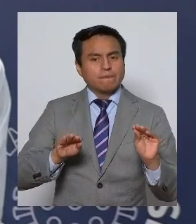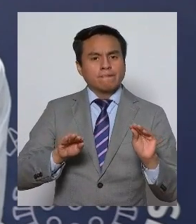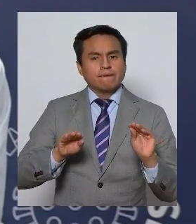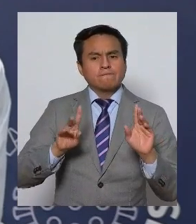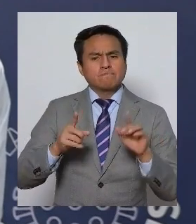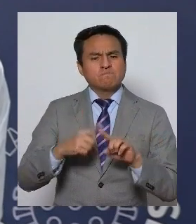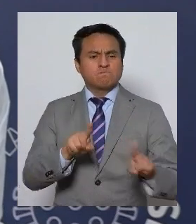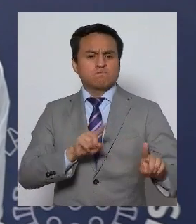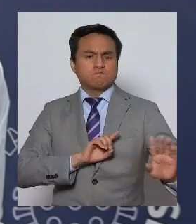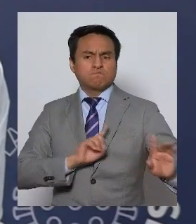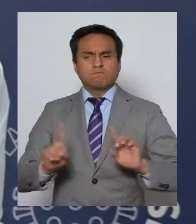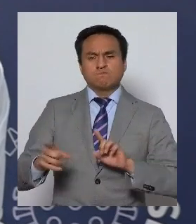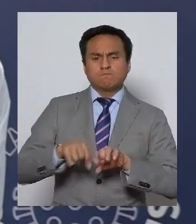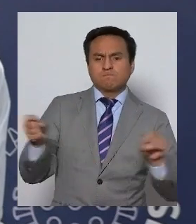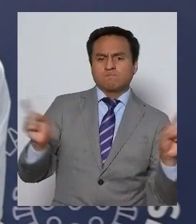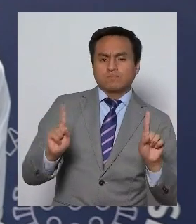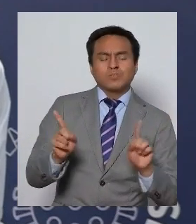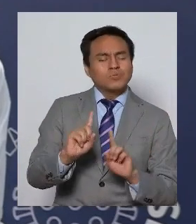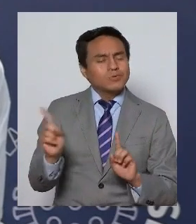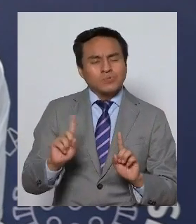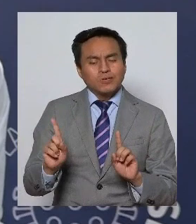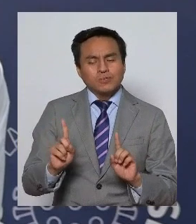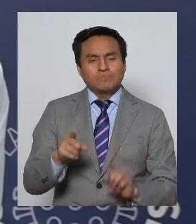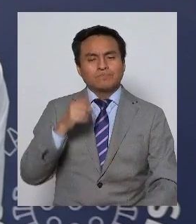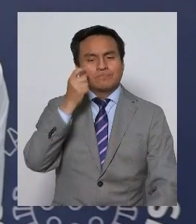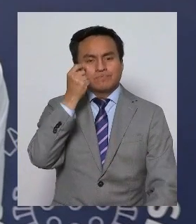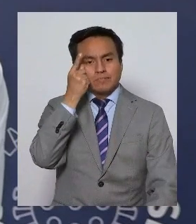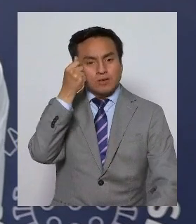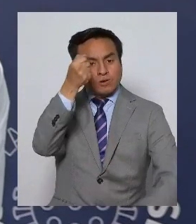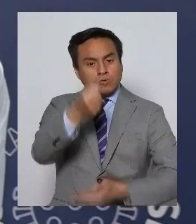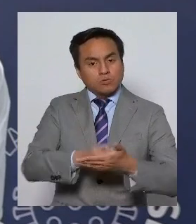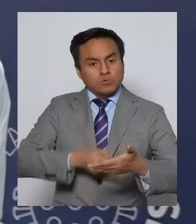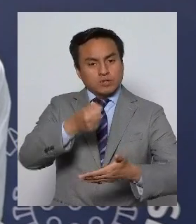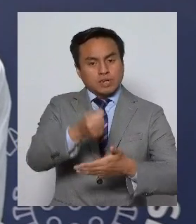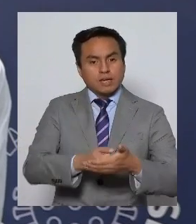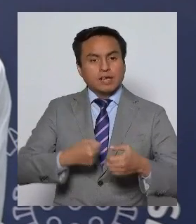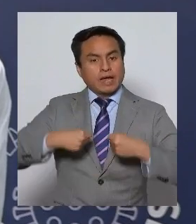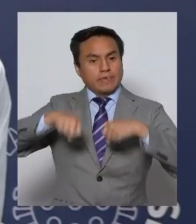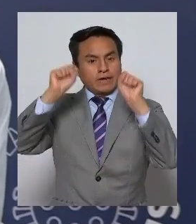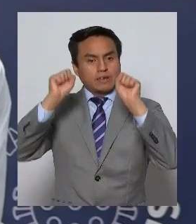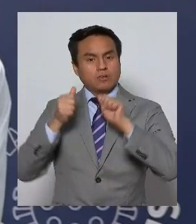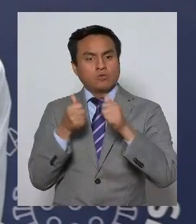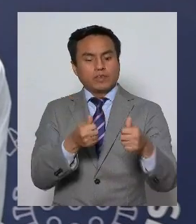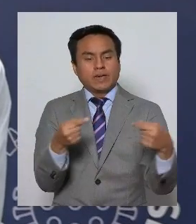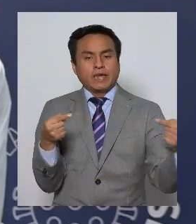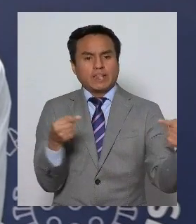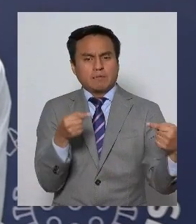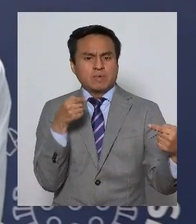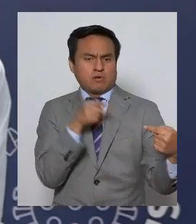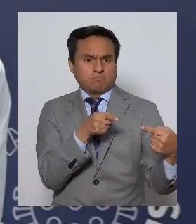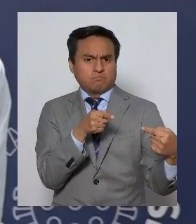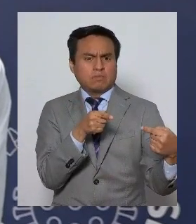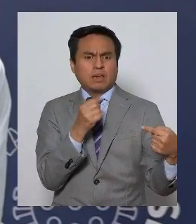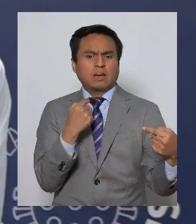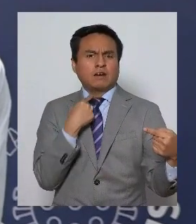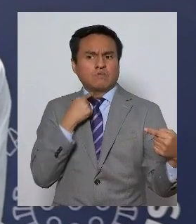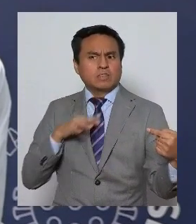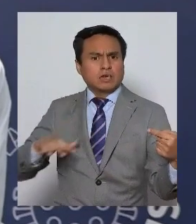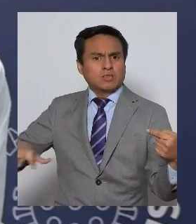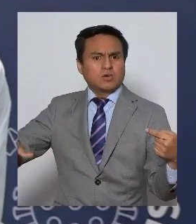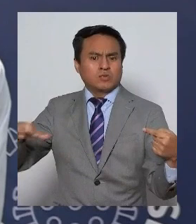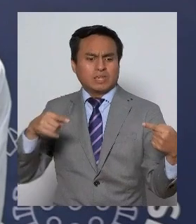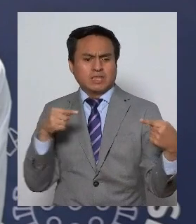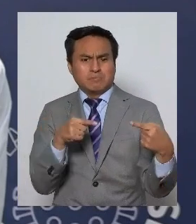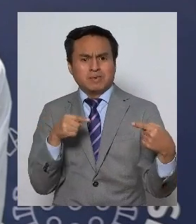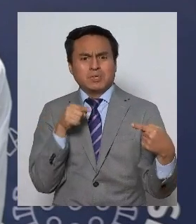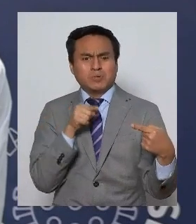las diferencias, a entender que la lucha que vamos a ganar es contra un enemigo que nos afecta a todos y